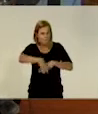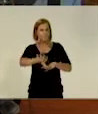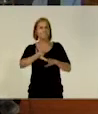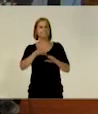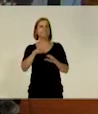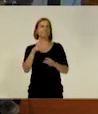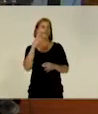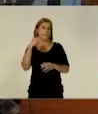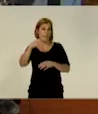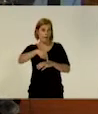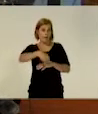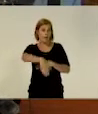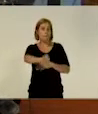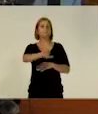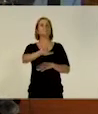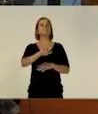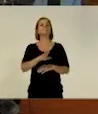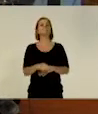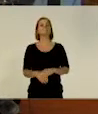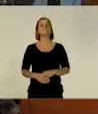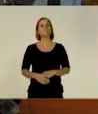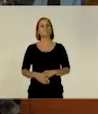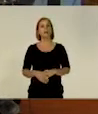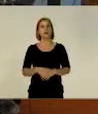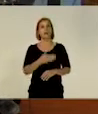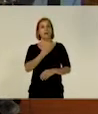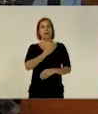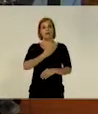por delante del coronavirus te pueda dejar al